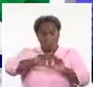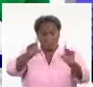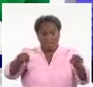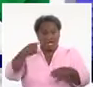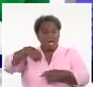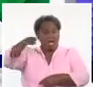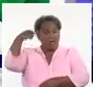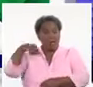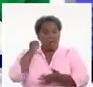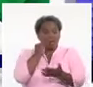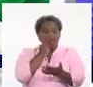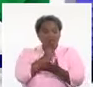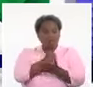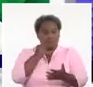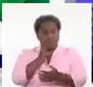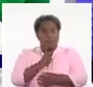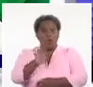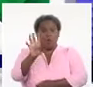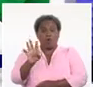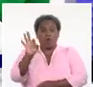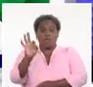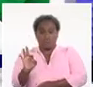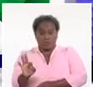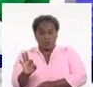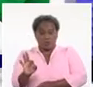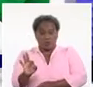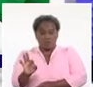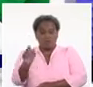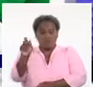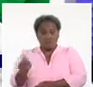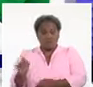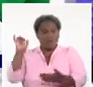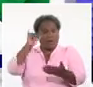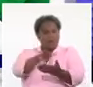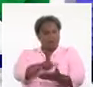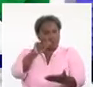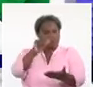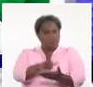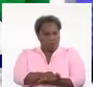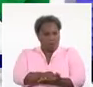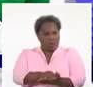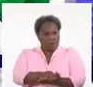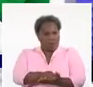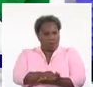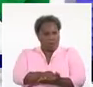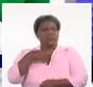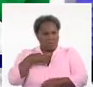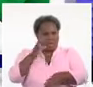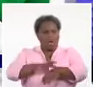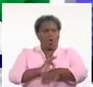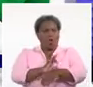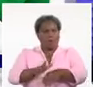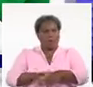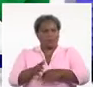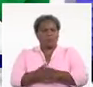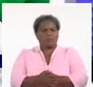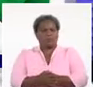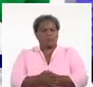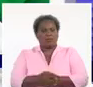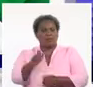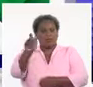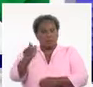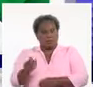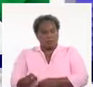diagnostican 48 casos importados a nuestro país, que recientemente y